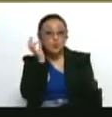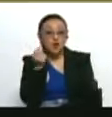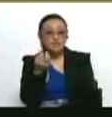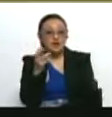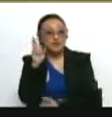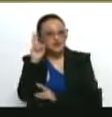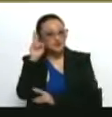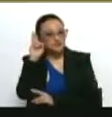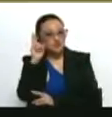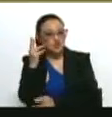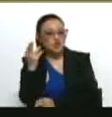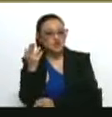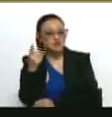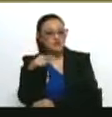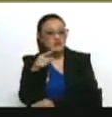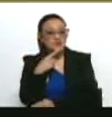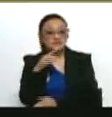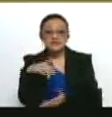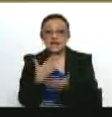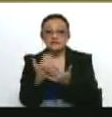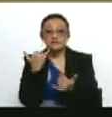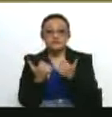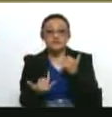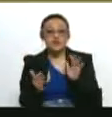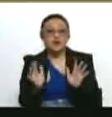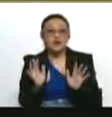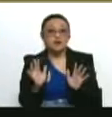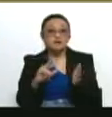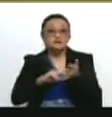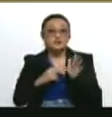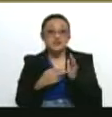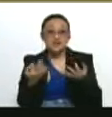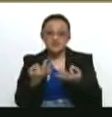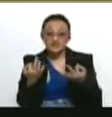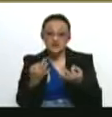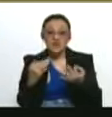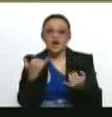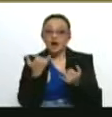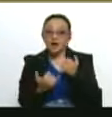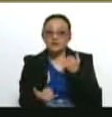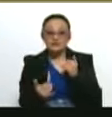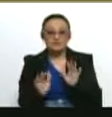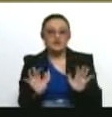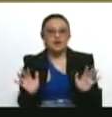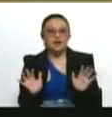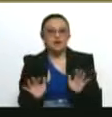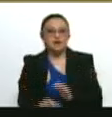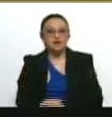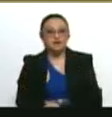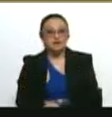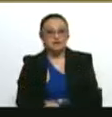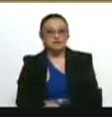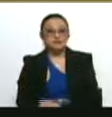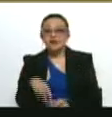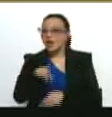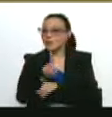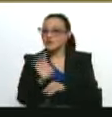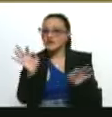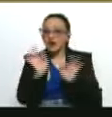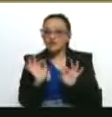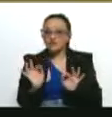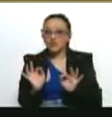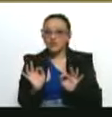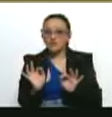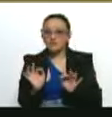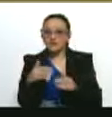para creer que cuando ella dice hasta el final, es que de verdad va a ser hasta el final. La única manera de poder